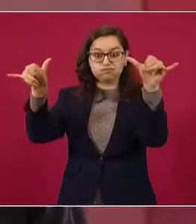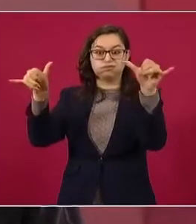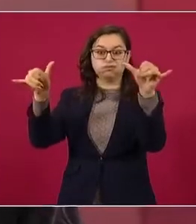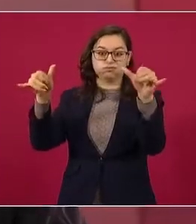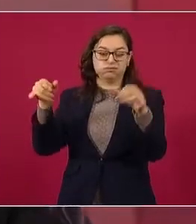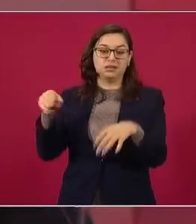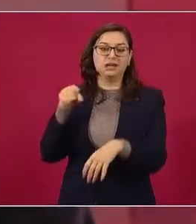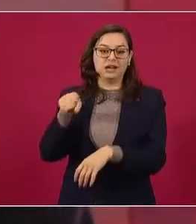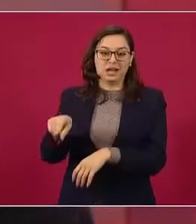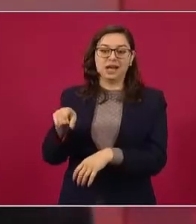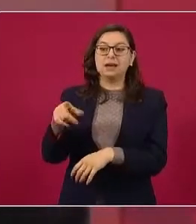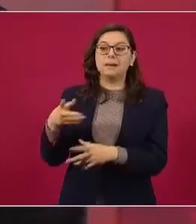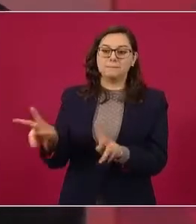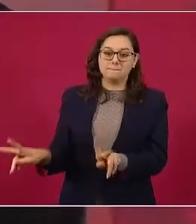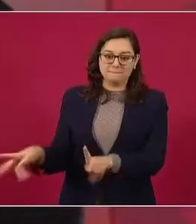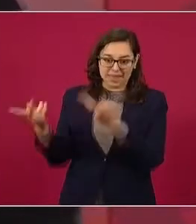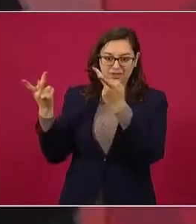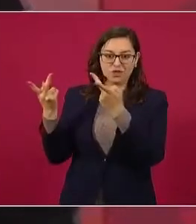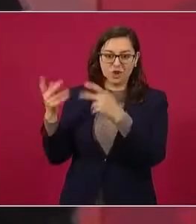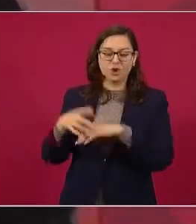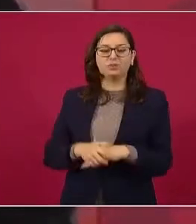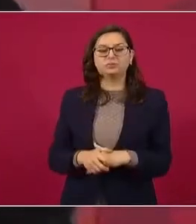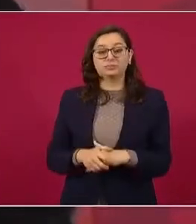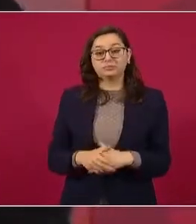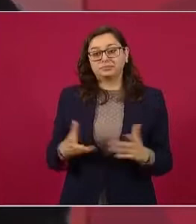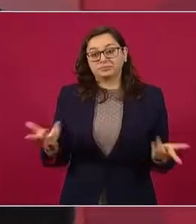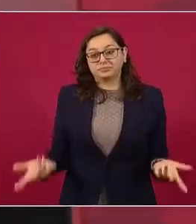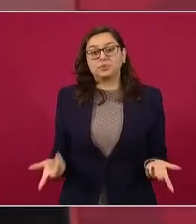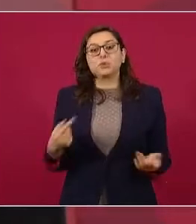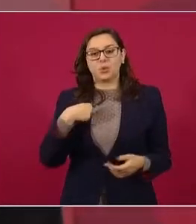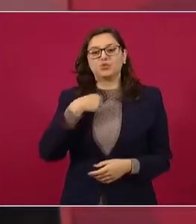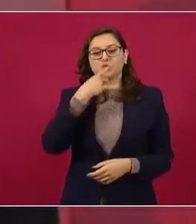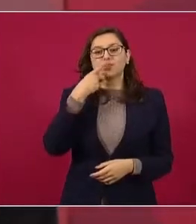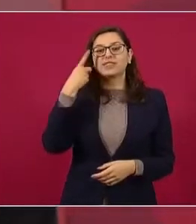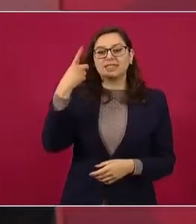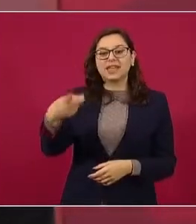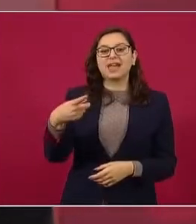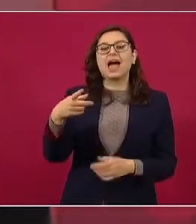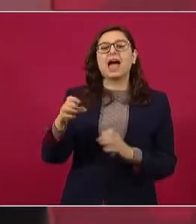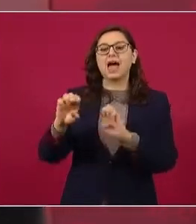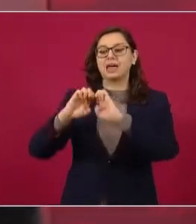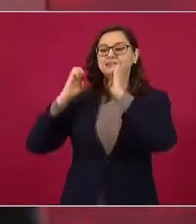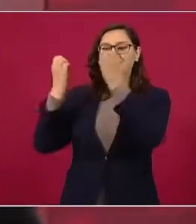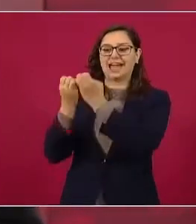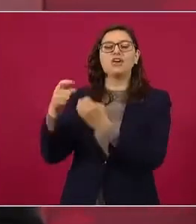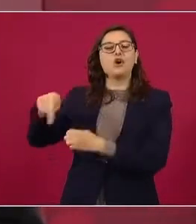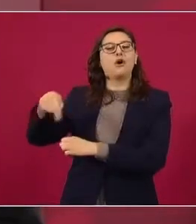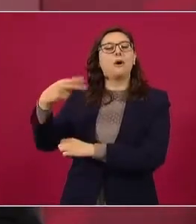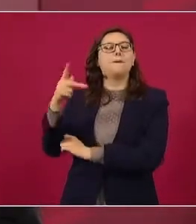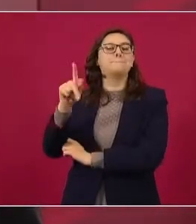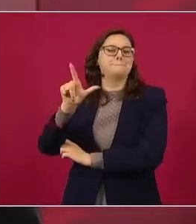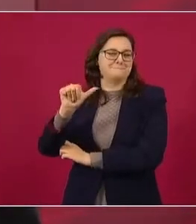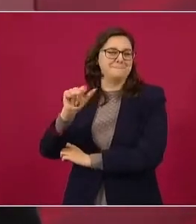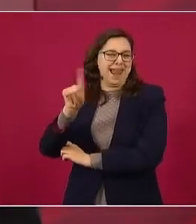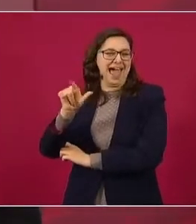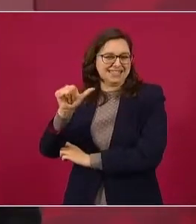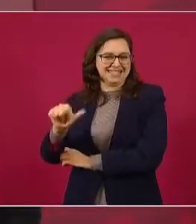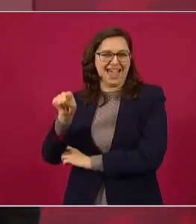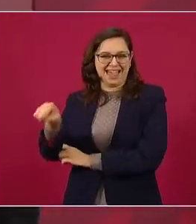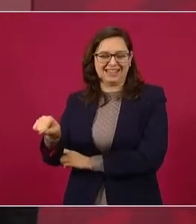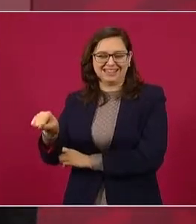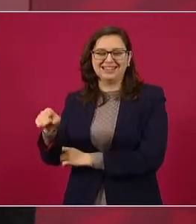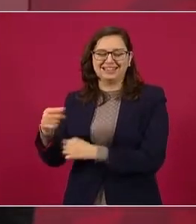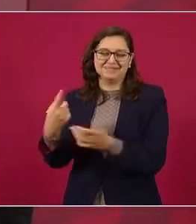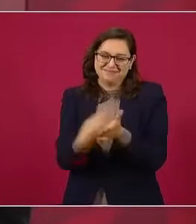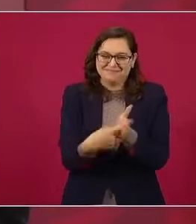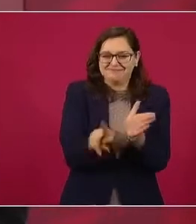pública. Entonces yo lo que dije que el único que vendía plazas era el secretario de Educación.